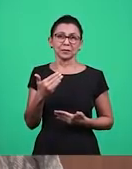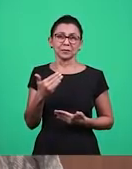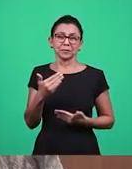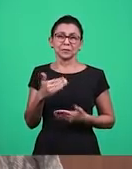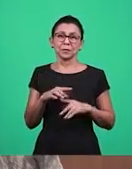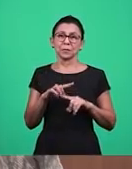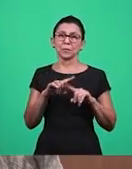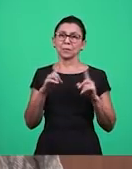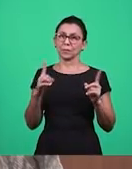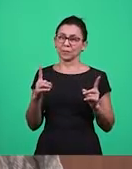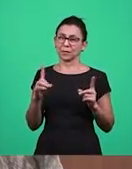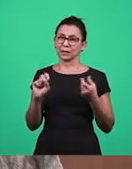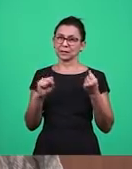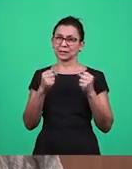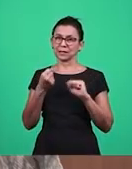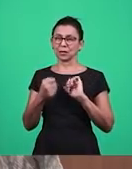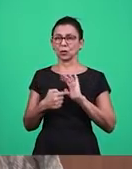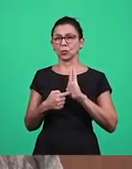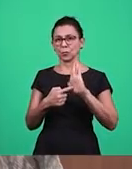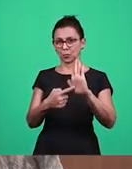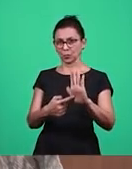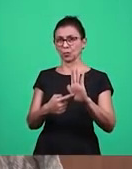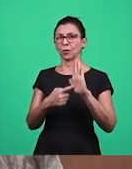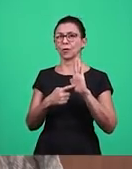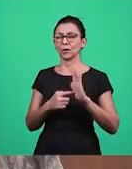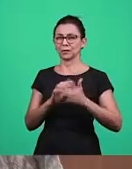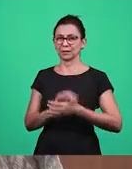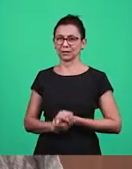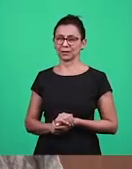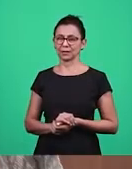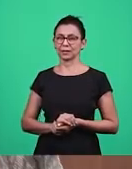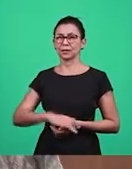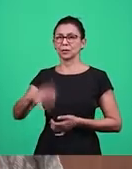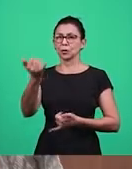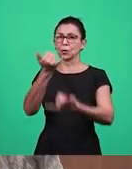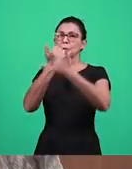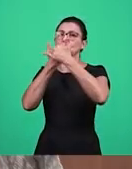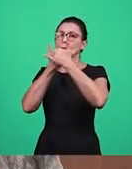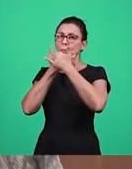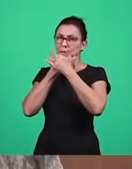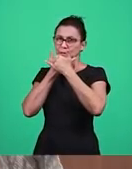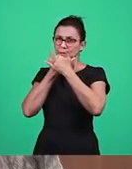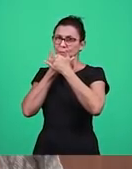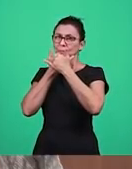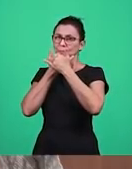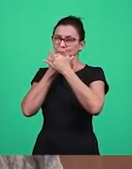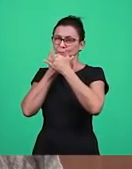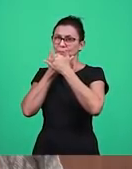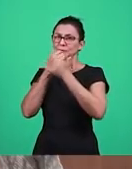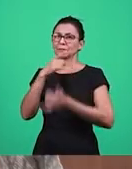Pero en la expresión de allá que el salmista dice: contigo está el perdón, para que seas